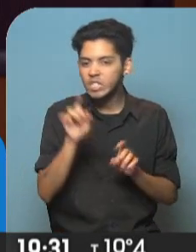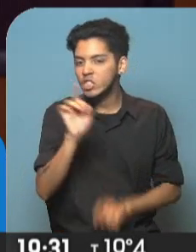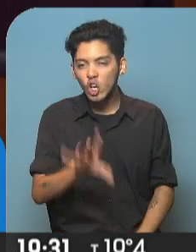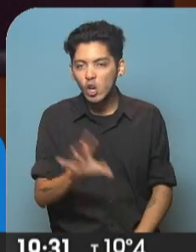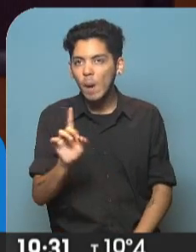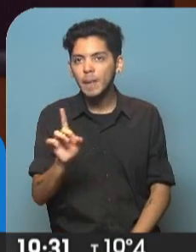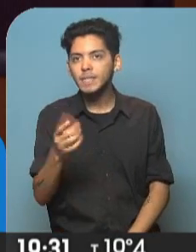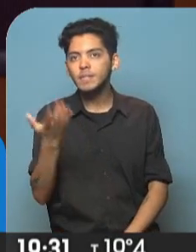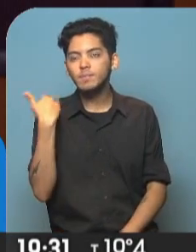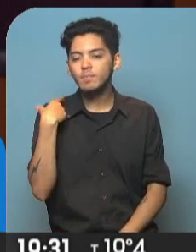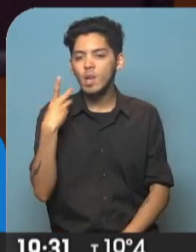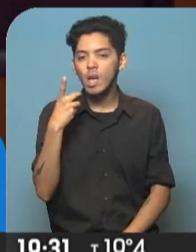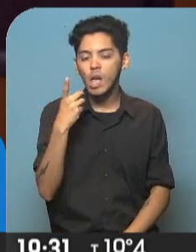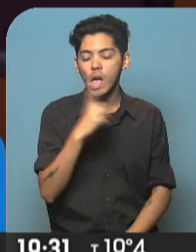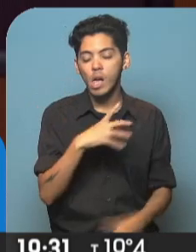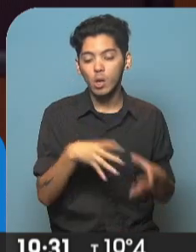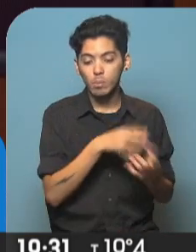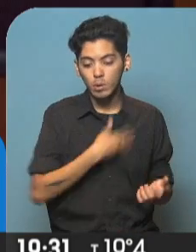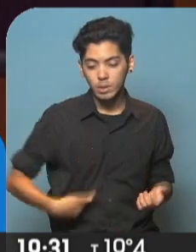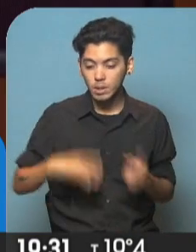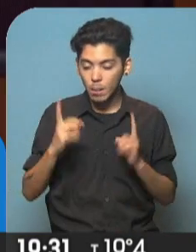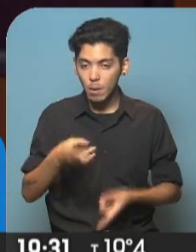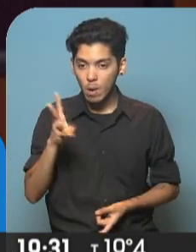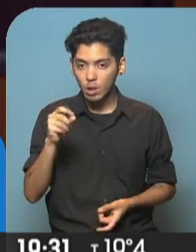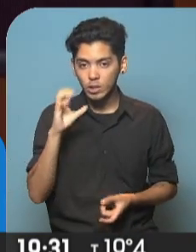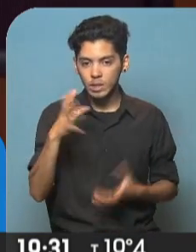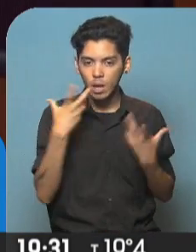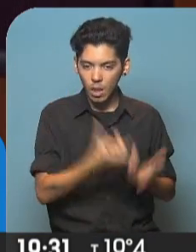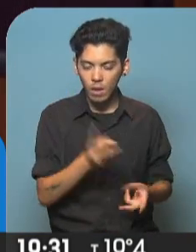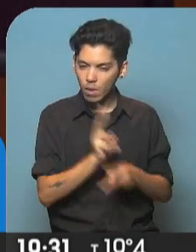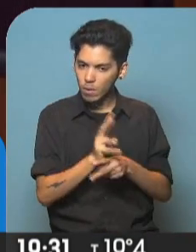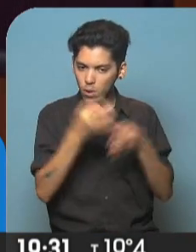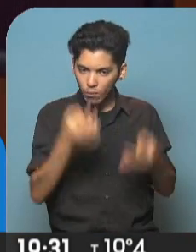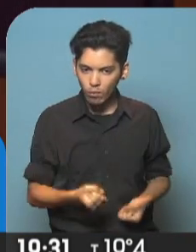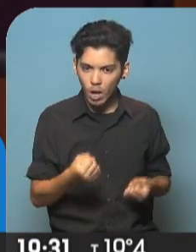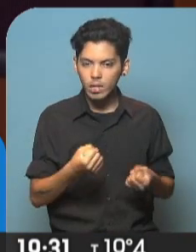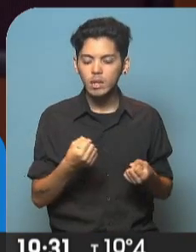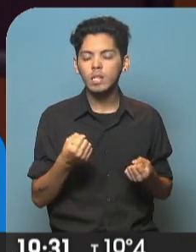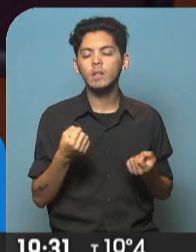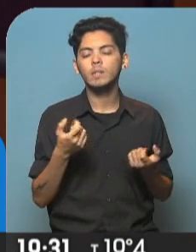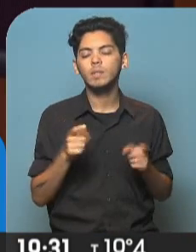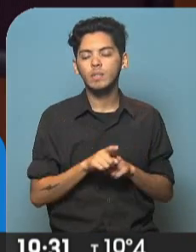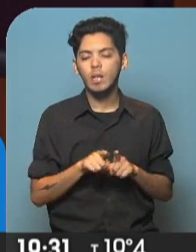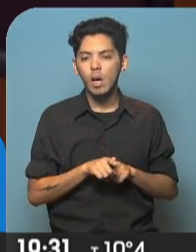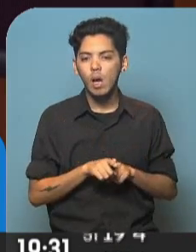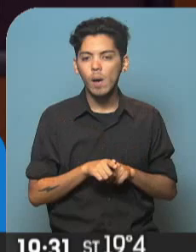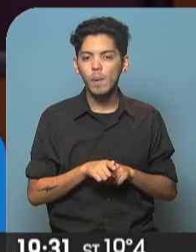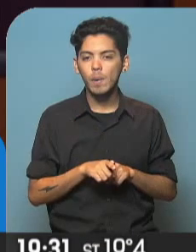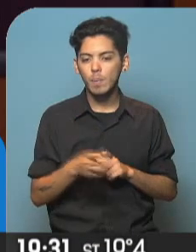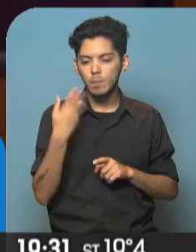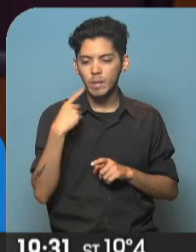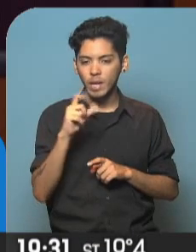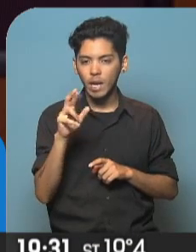ejecutivo no solamente fue el banco central defendiendo la fuerte sino también vemos partícipes de políticas fuertes el discurso de carrió